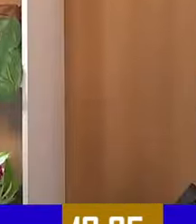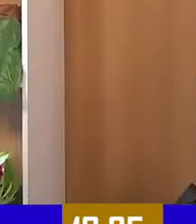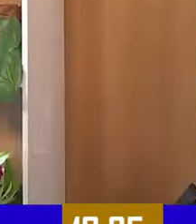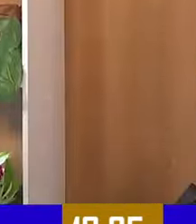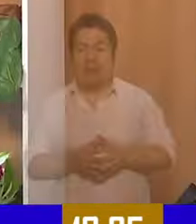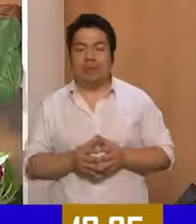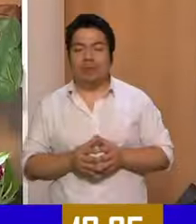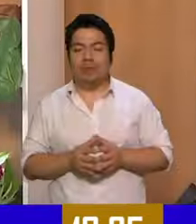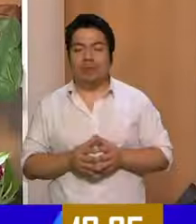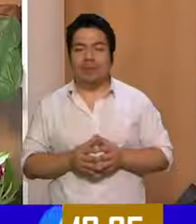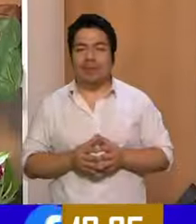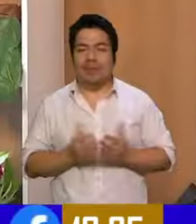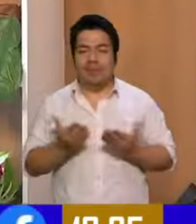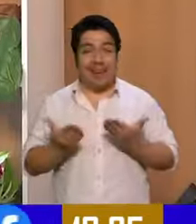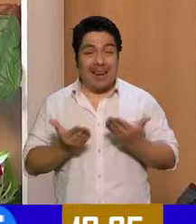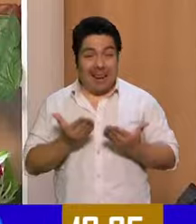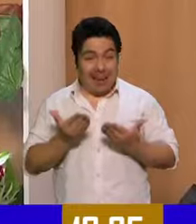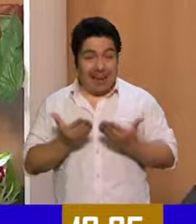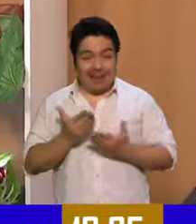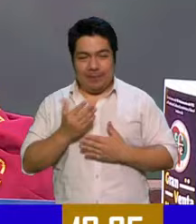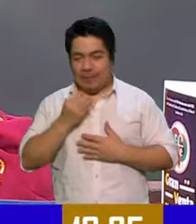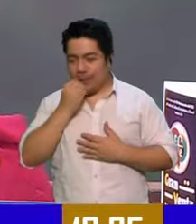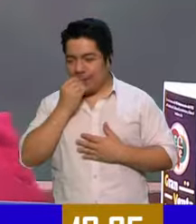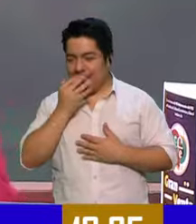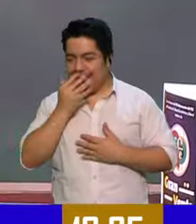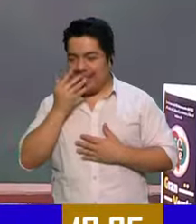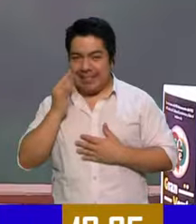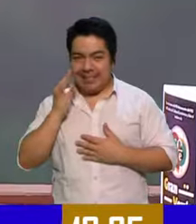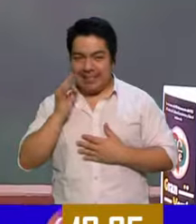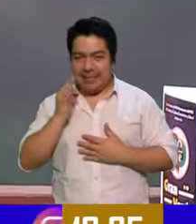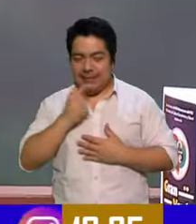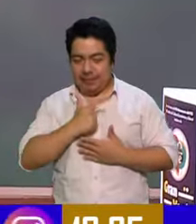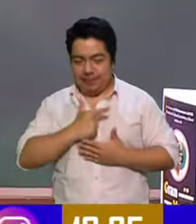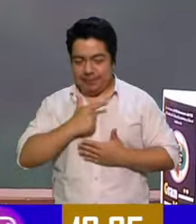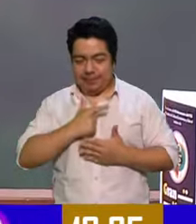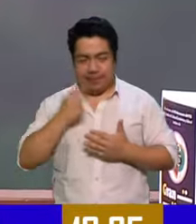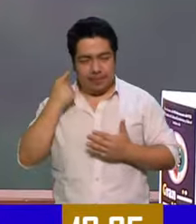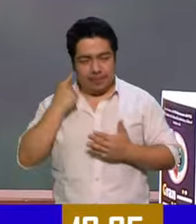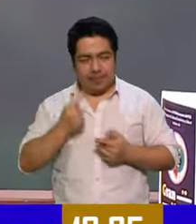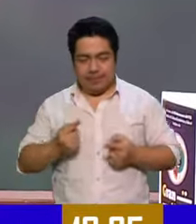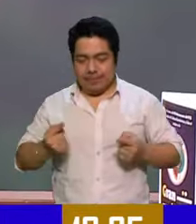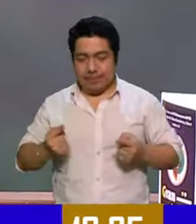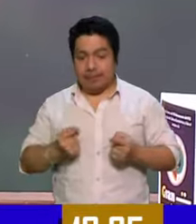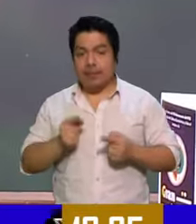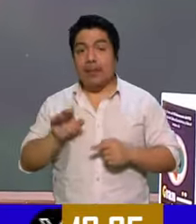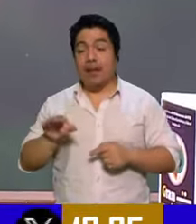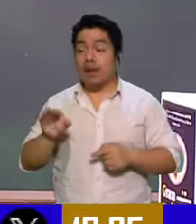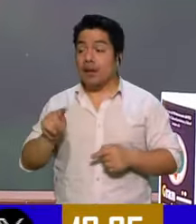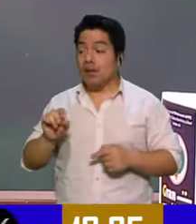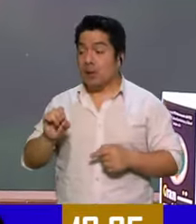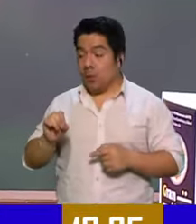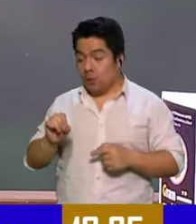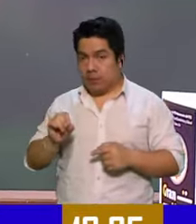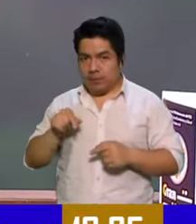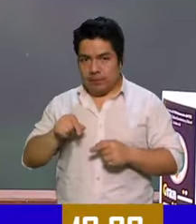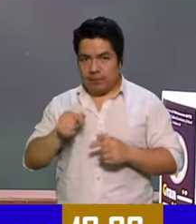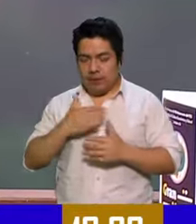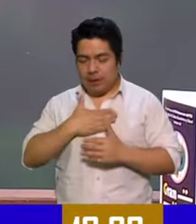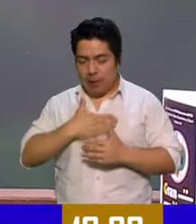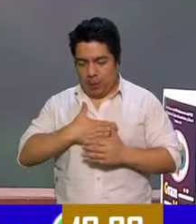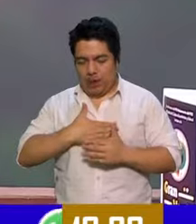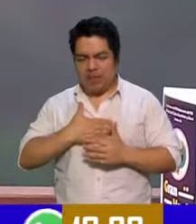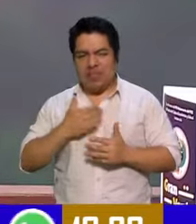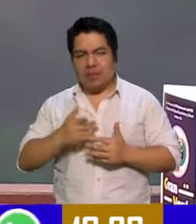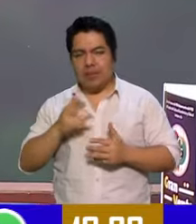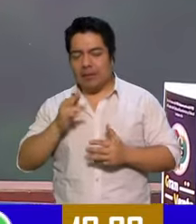La pura. ¡Ay, qué cosa tan sabrosa! Esa rolita, chavo. Sí. Me prende. Oye, mi querido Toño, una de las cosas bonitas de la justicia es que